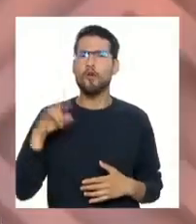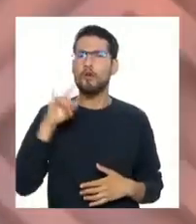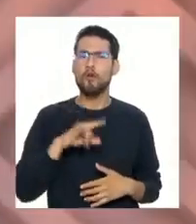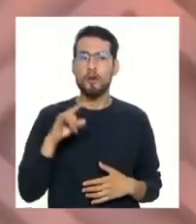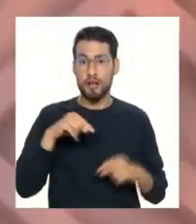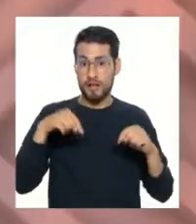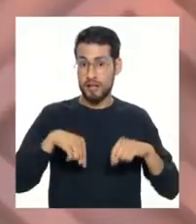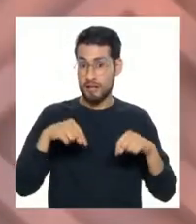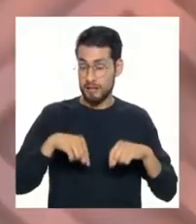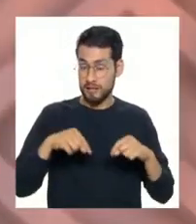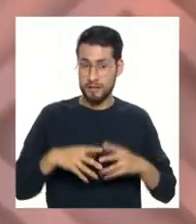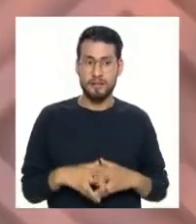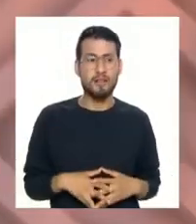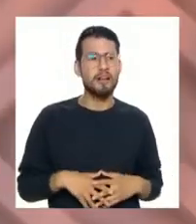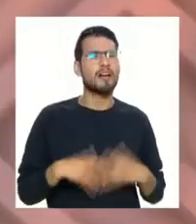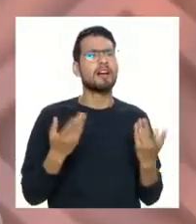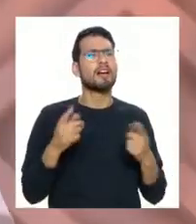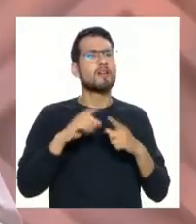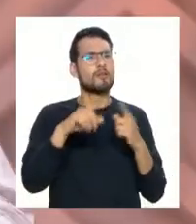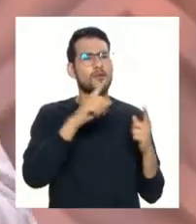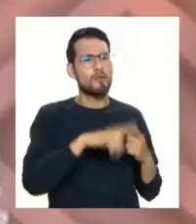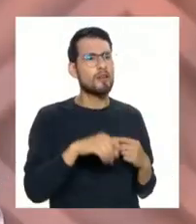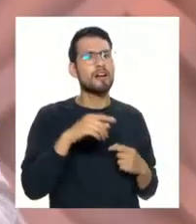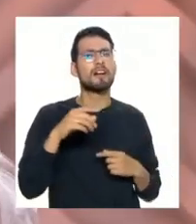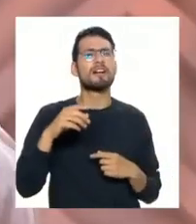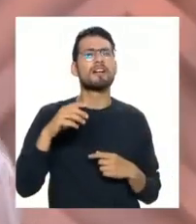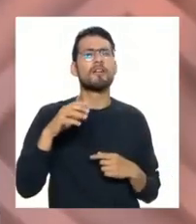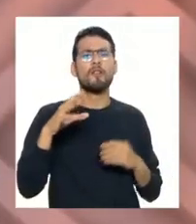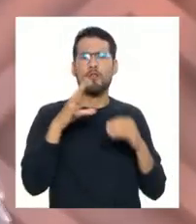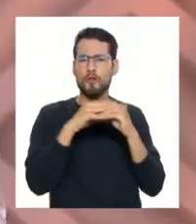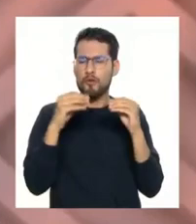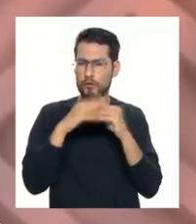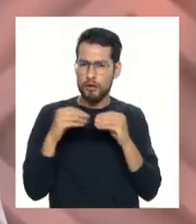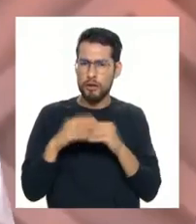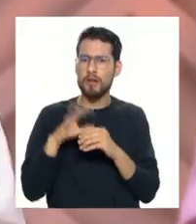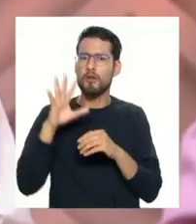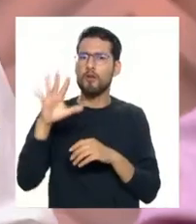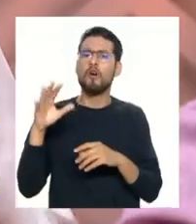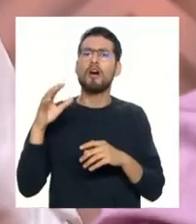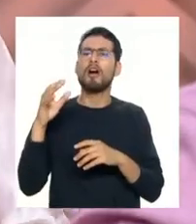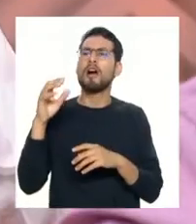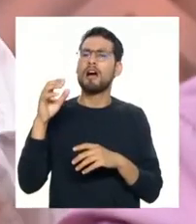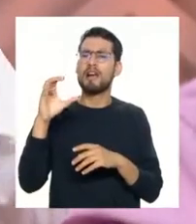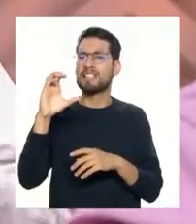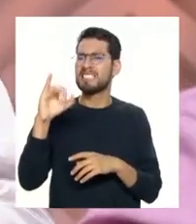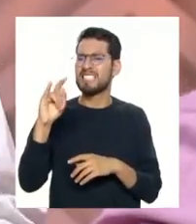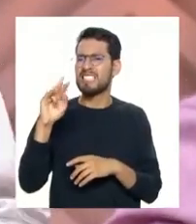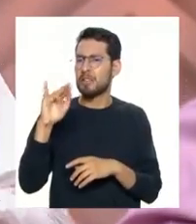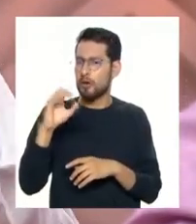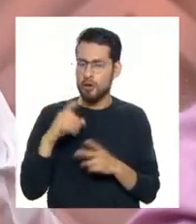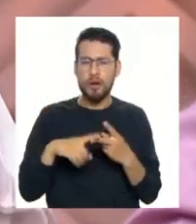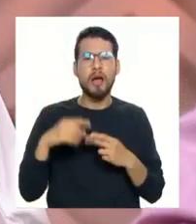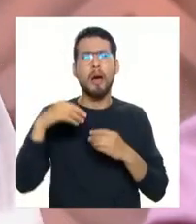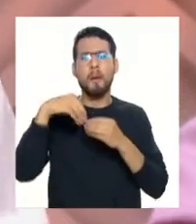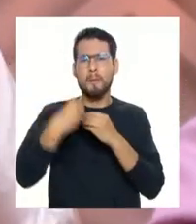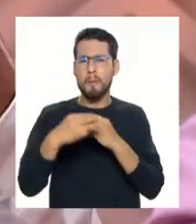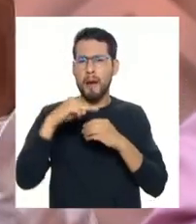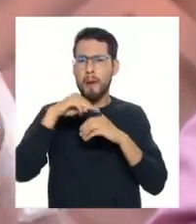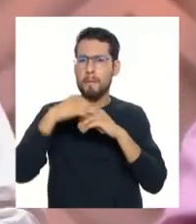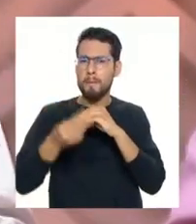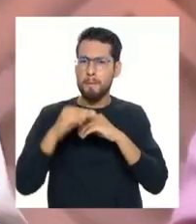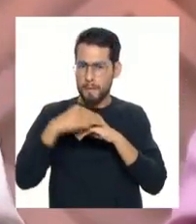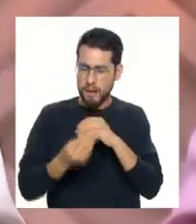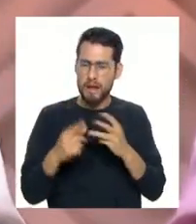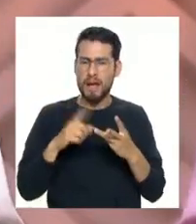utilizando actualmente son cáscaras de cítricos, de frutos cítricos tropicales. Ok. Llámese mandarinas,